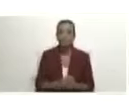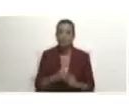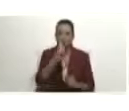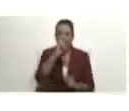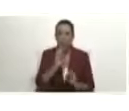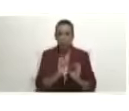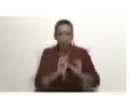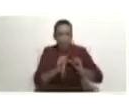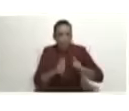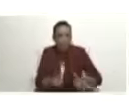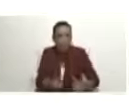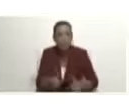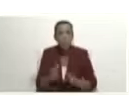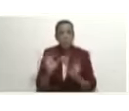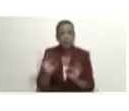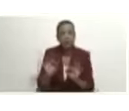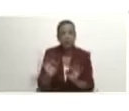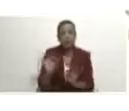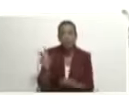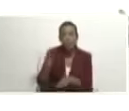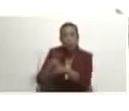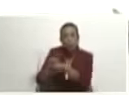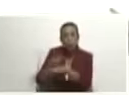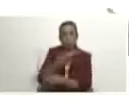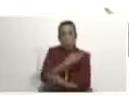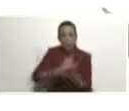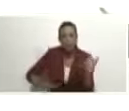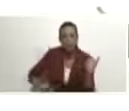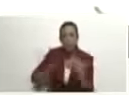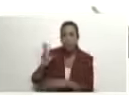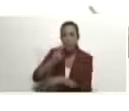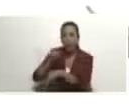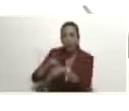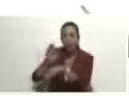2024, doctor Jorge Rodríguez, diputados,